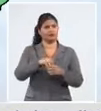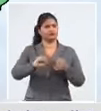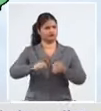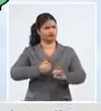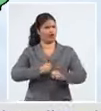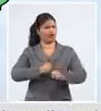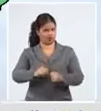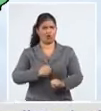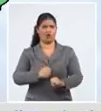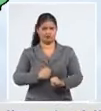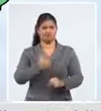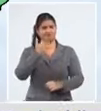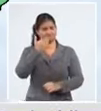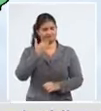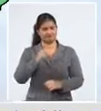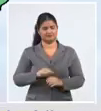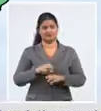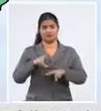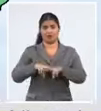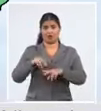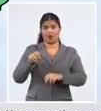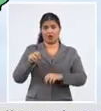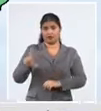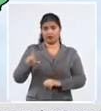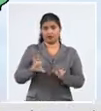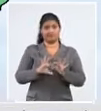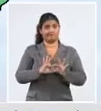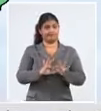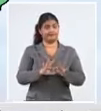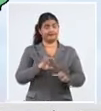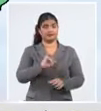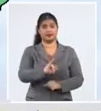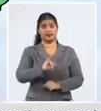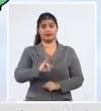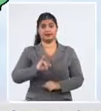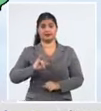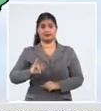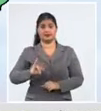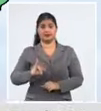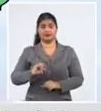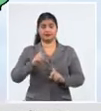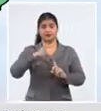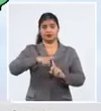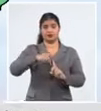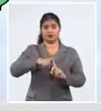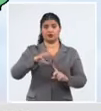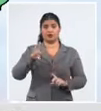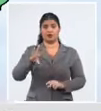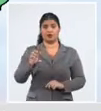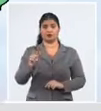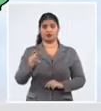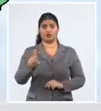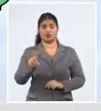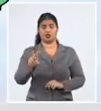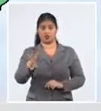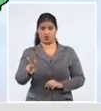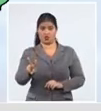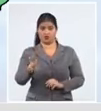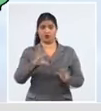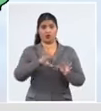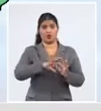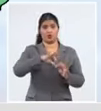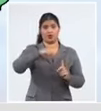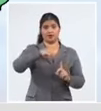alto 666, Las Tunas 402, Guantánamo 334